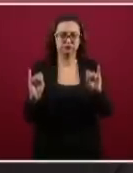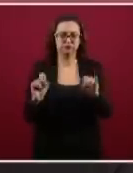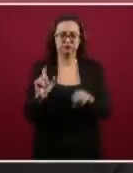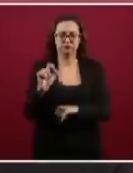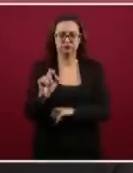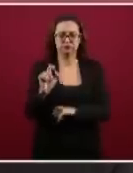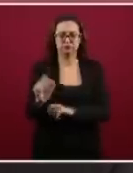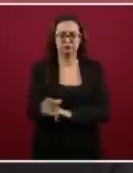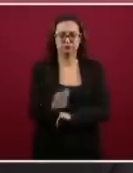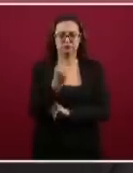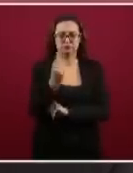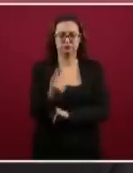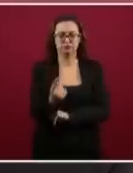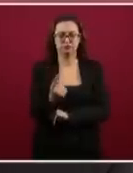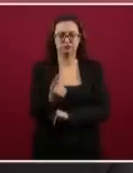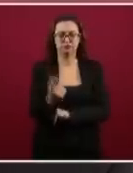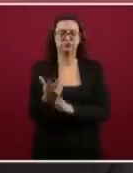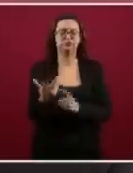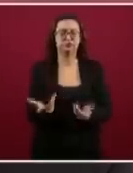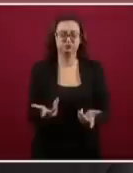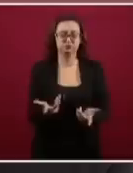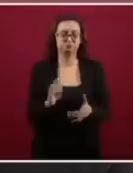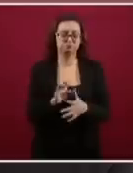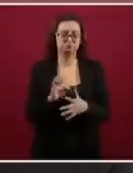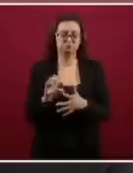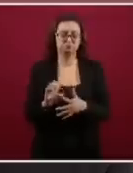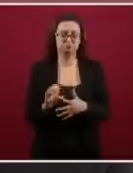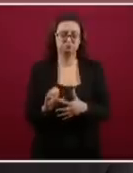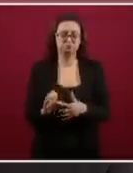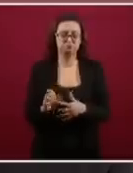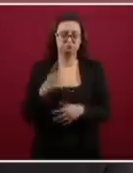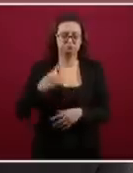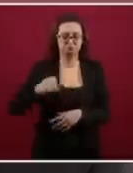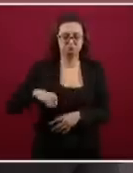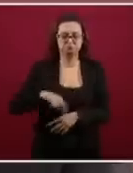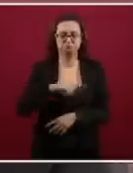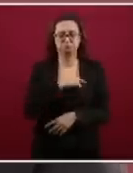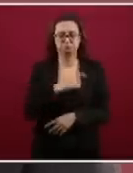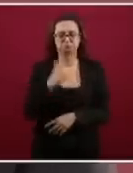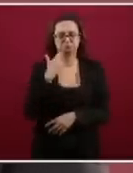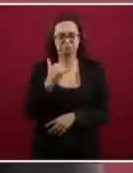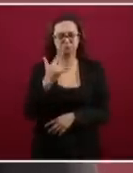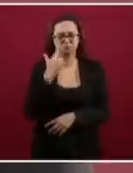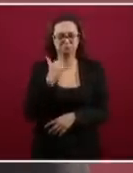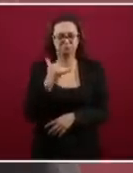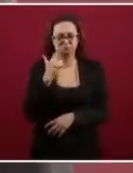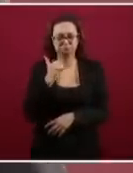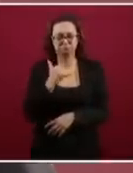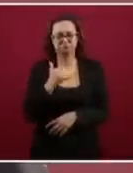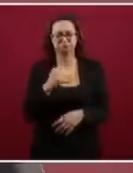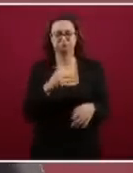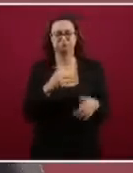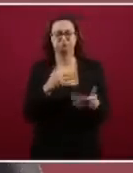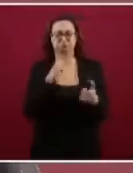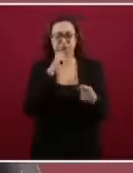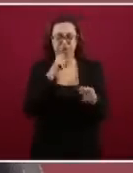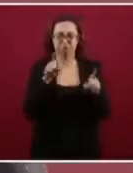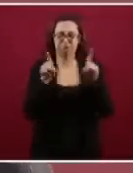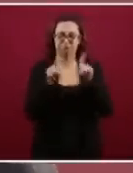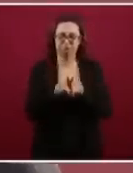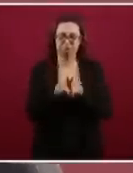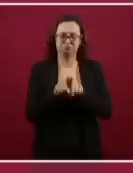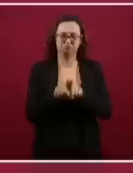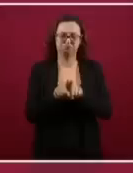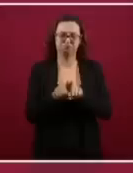el 21. Entonces, estamos trabajando también para